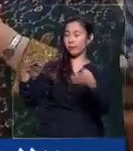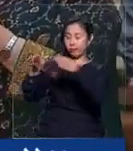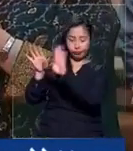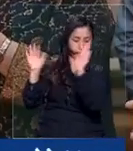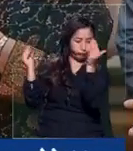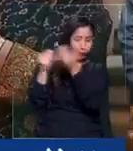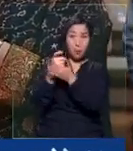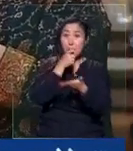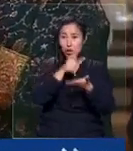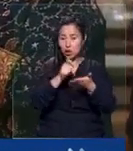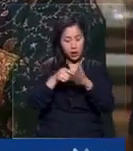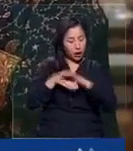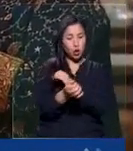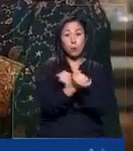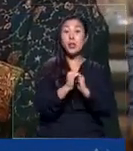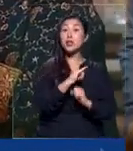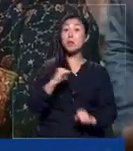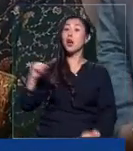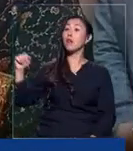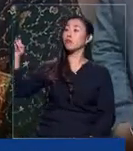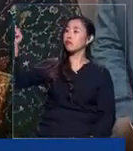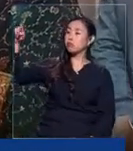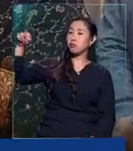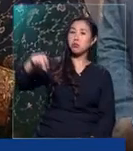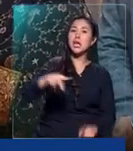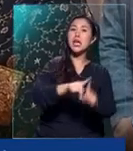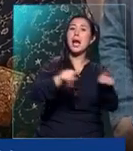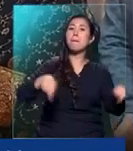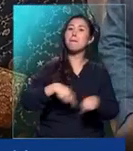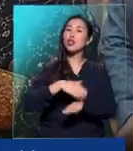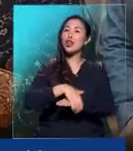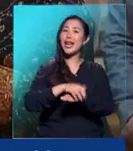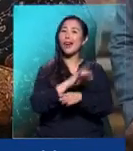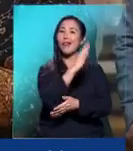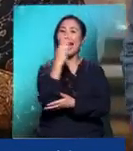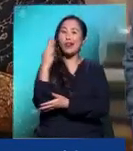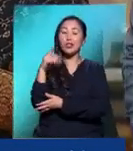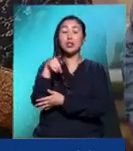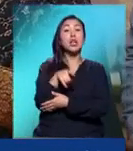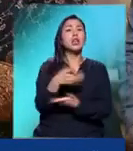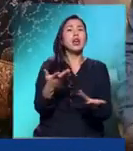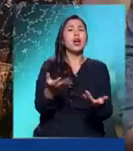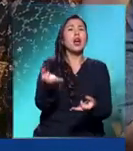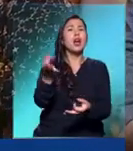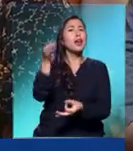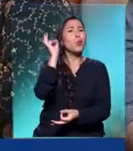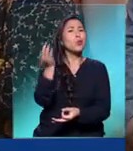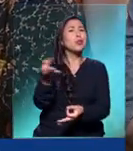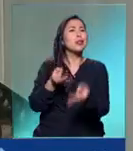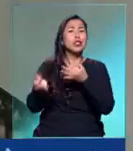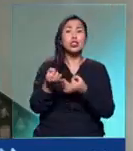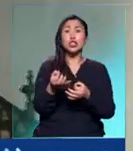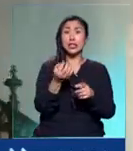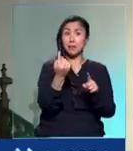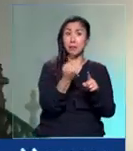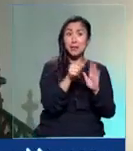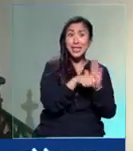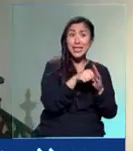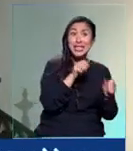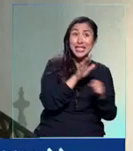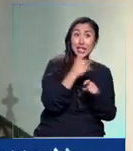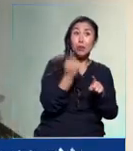medios, y luego bajaron hasta acá al Patio de las Naranjos para dar sus impresiones de lo que fue esta reunión, en que hablaron no solamente de cine, sino también de